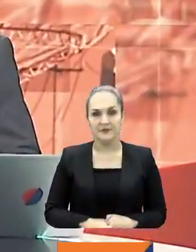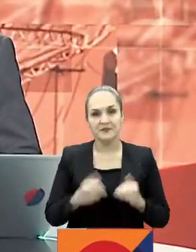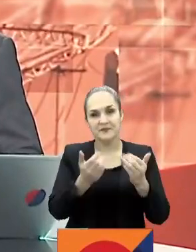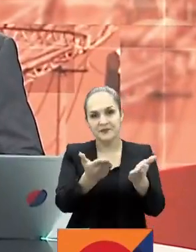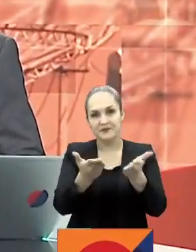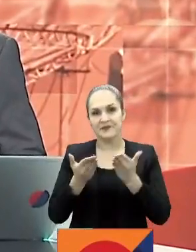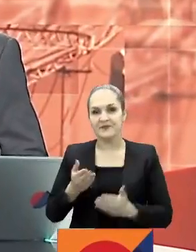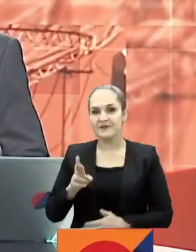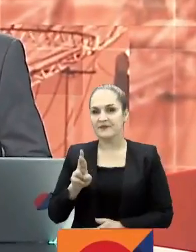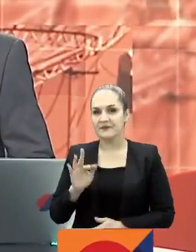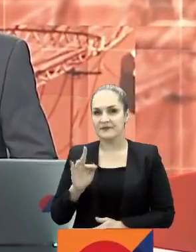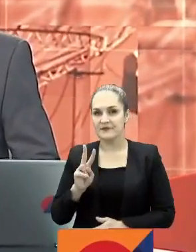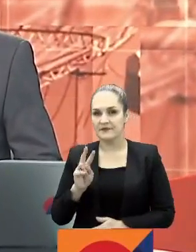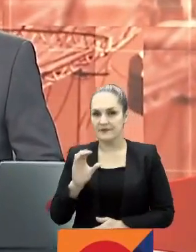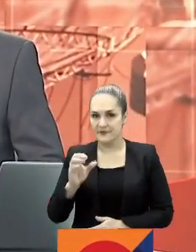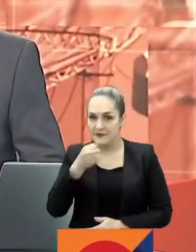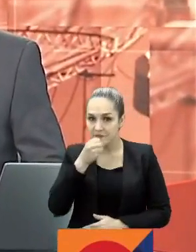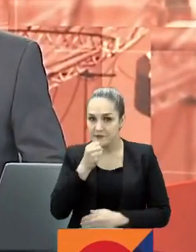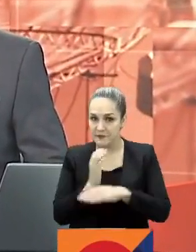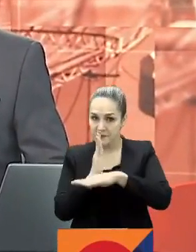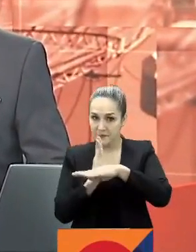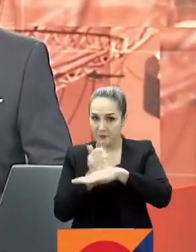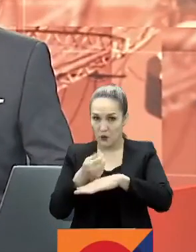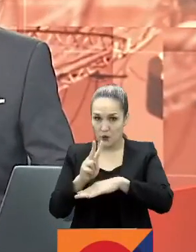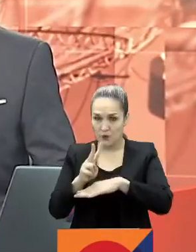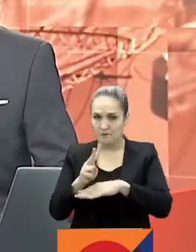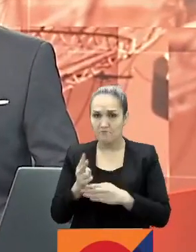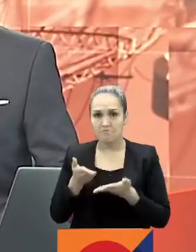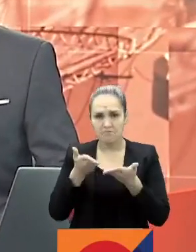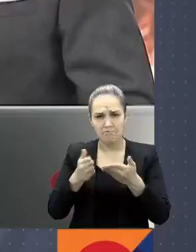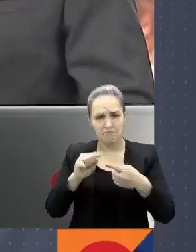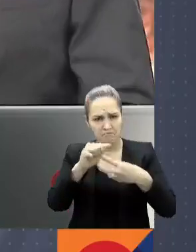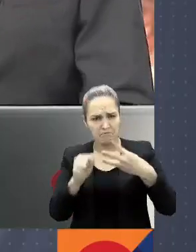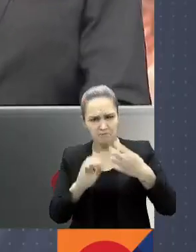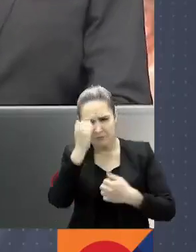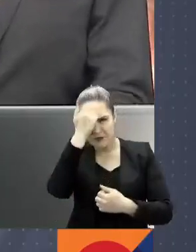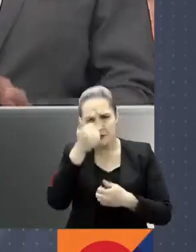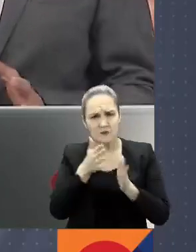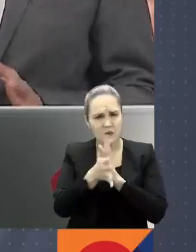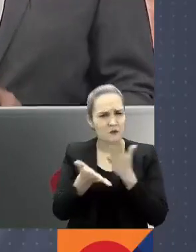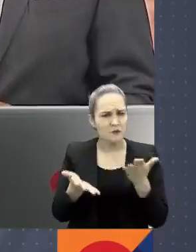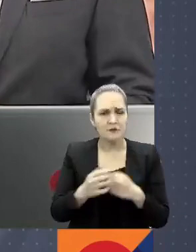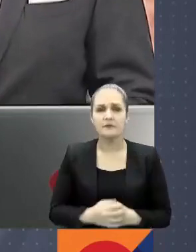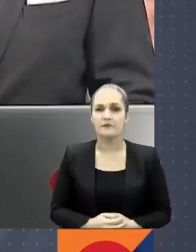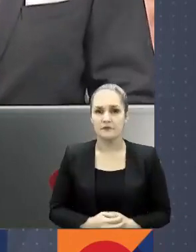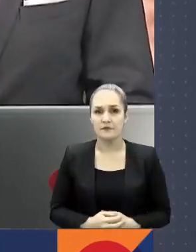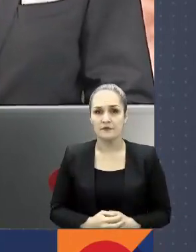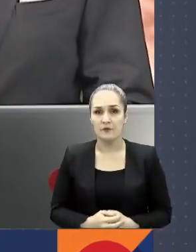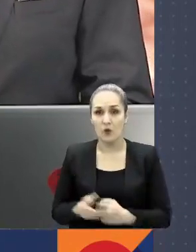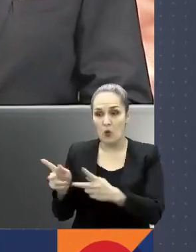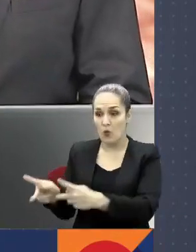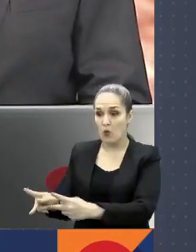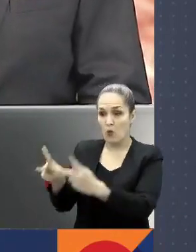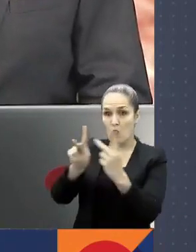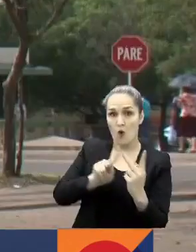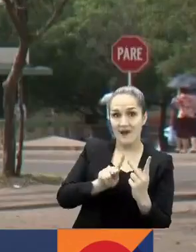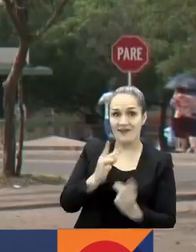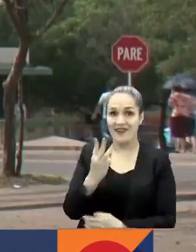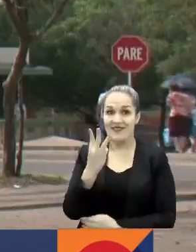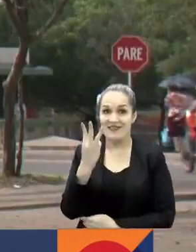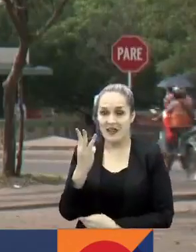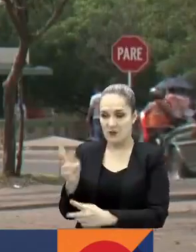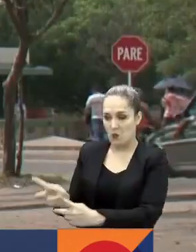Bienvenidos a RTVC Noticias del Mediodía. Esos son nuestros titulares. Reactivan 3 puentes internacionales en la frontera